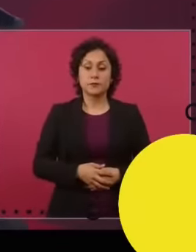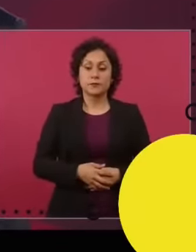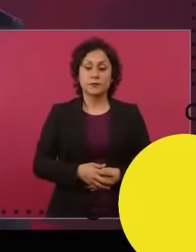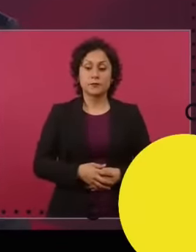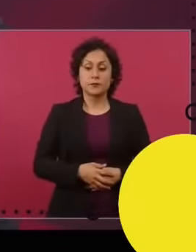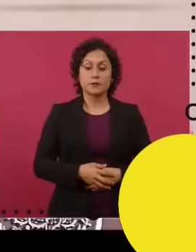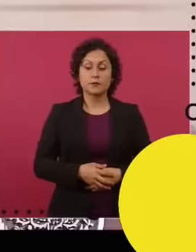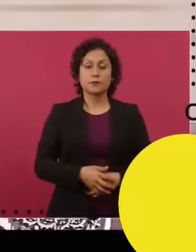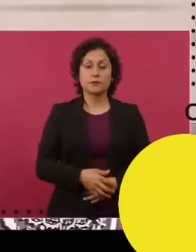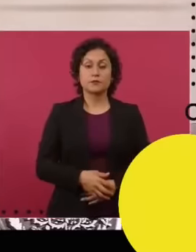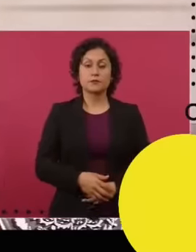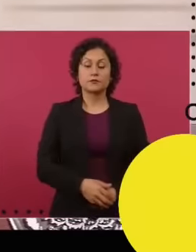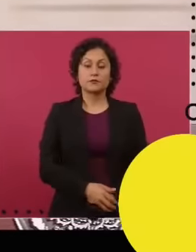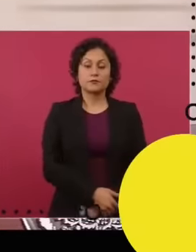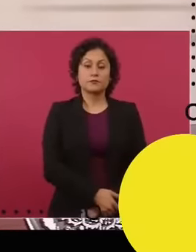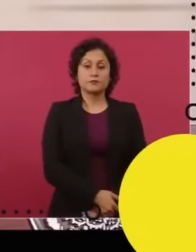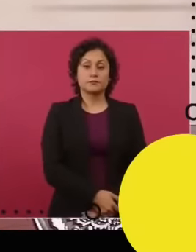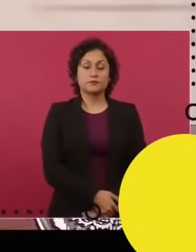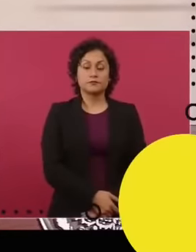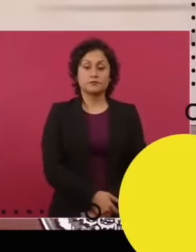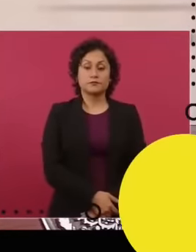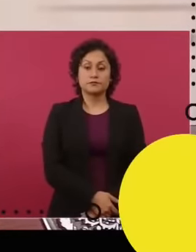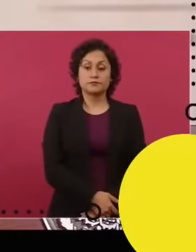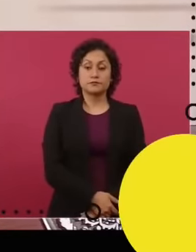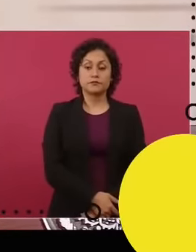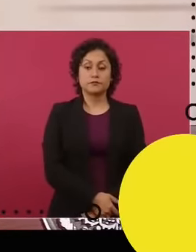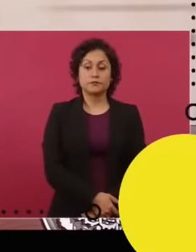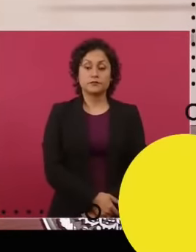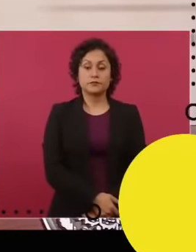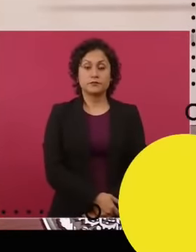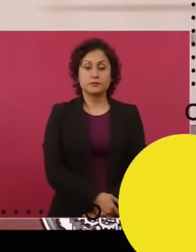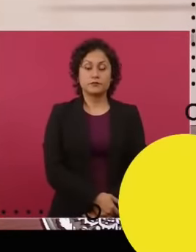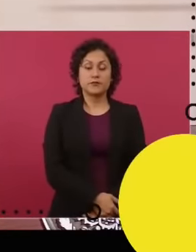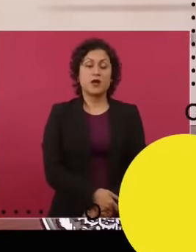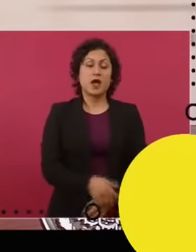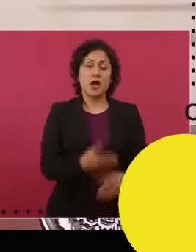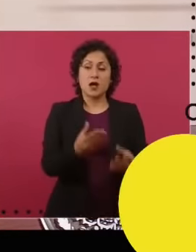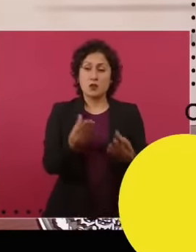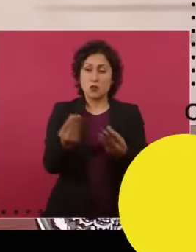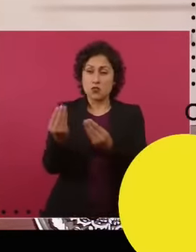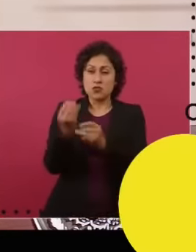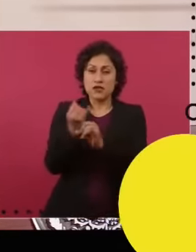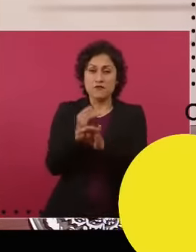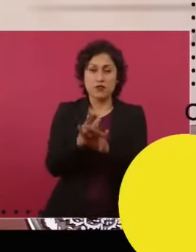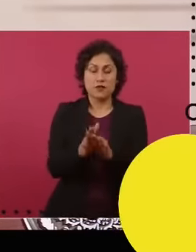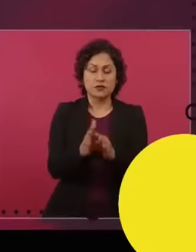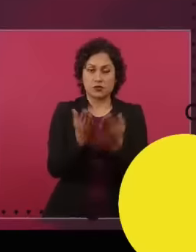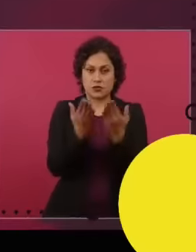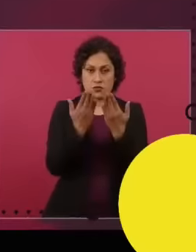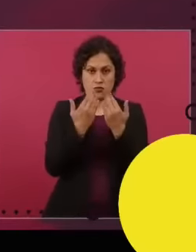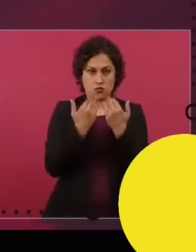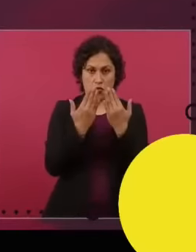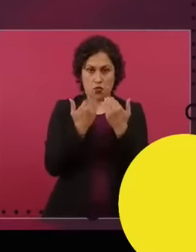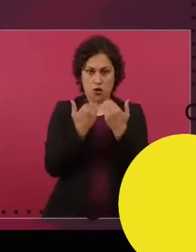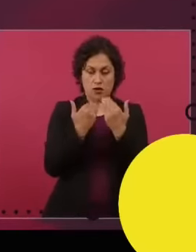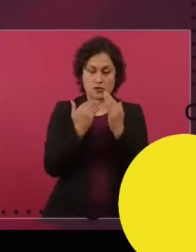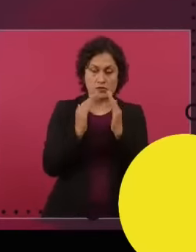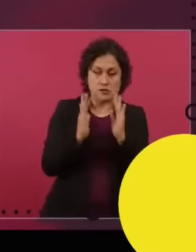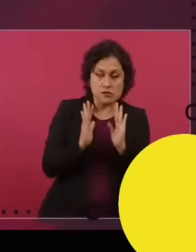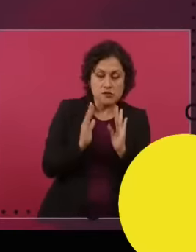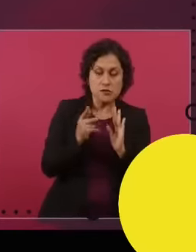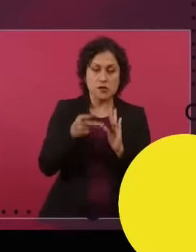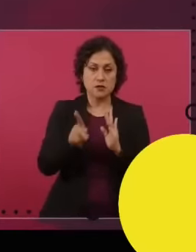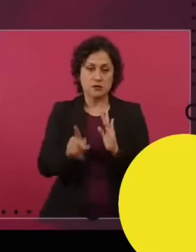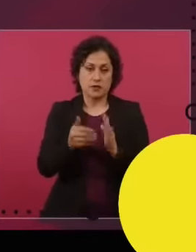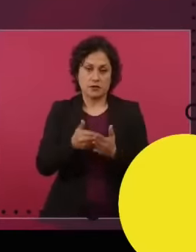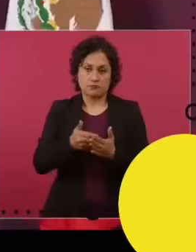no se tienen muchos elementos, pero es mejor prevenir